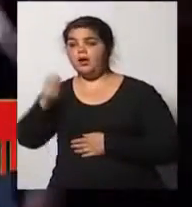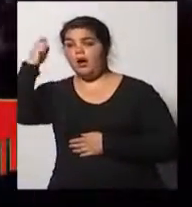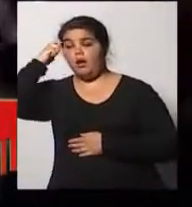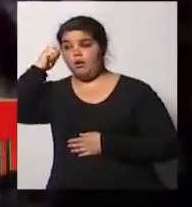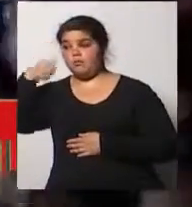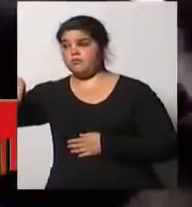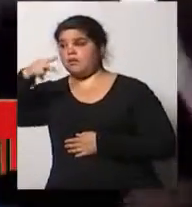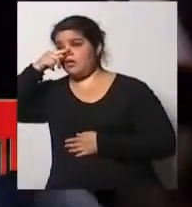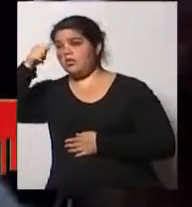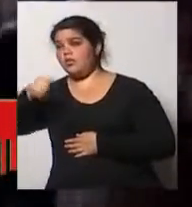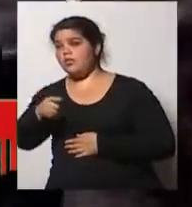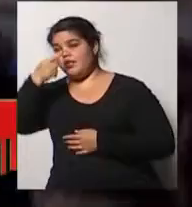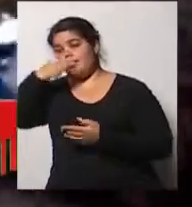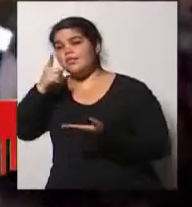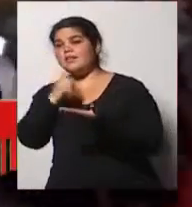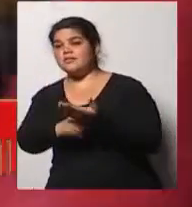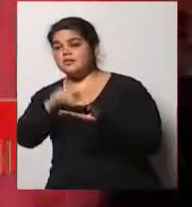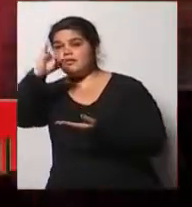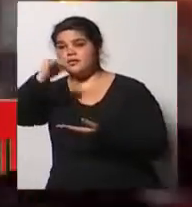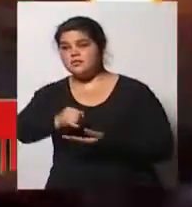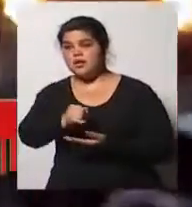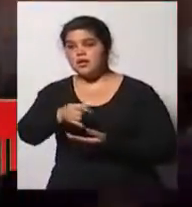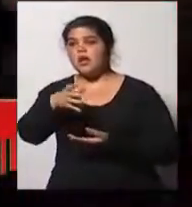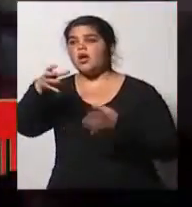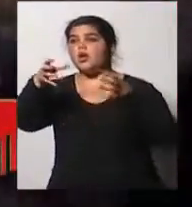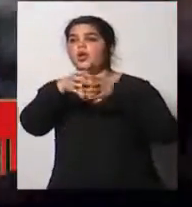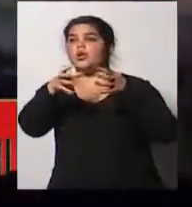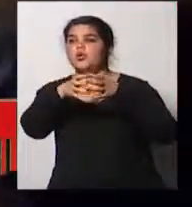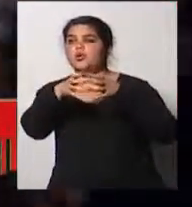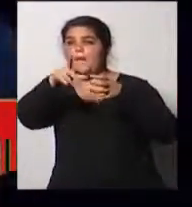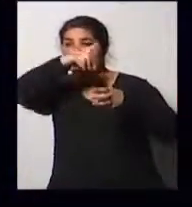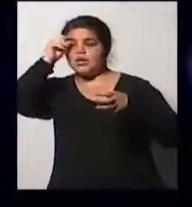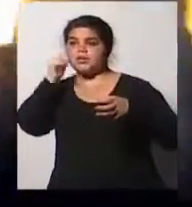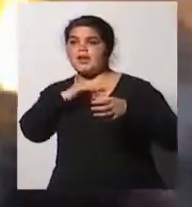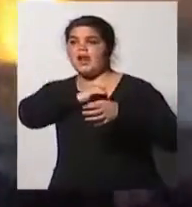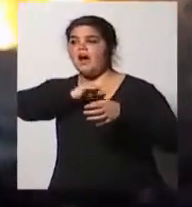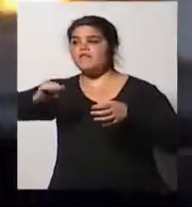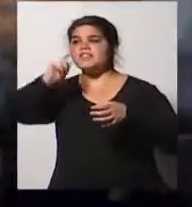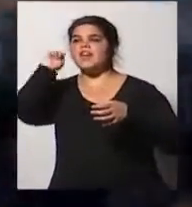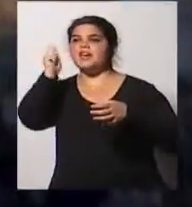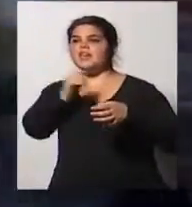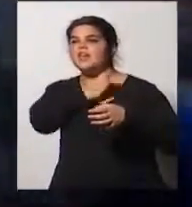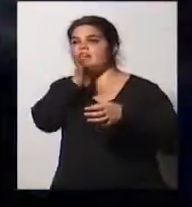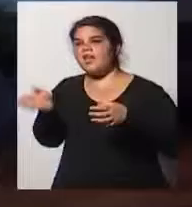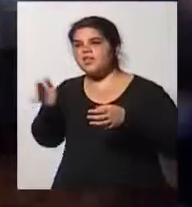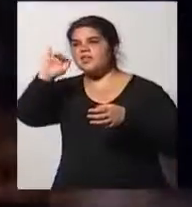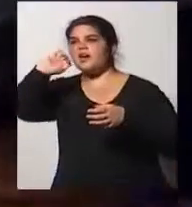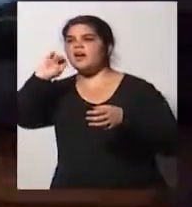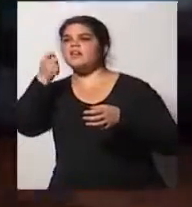decide, el Ejecutivo Nacional es el que designa al interventor, hasta tanto se normaliza la situación.